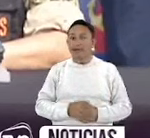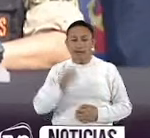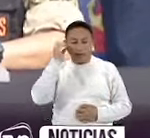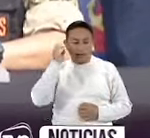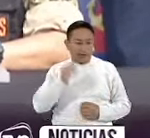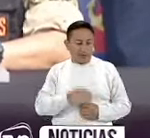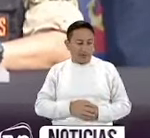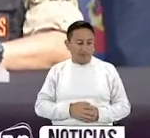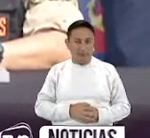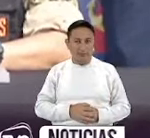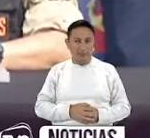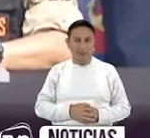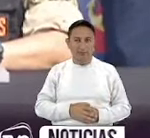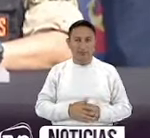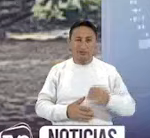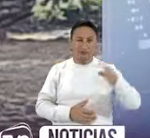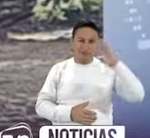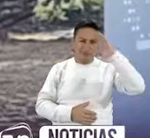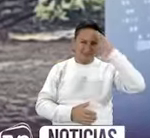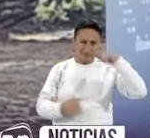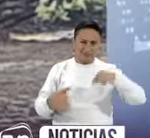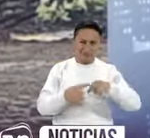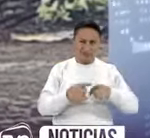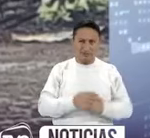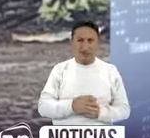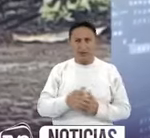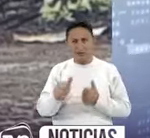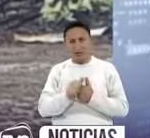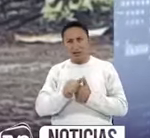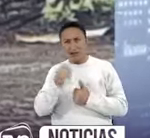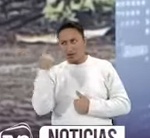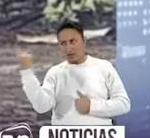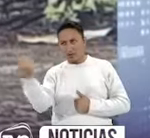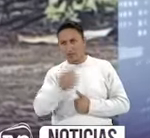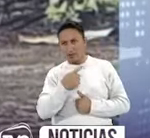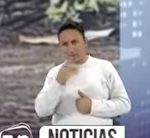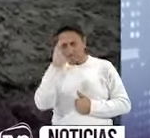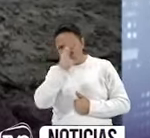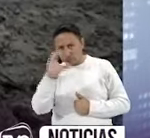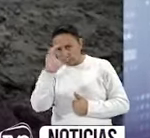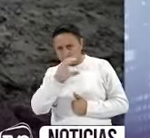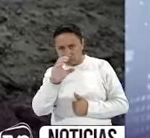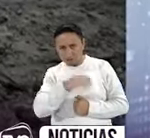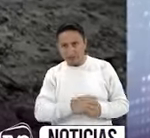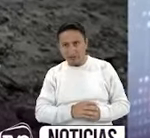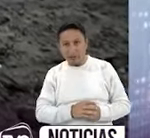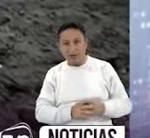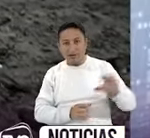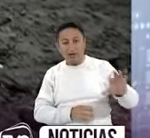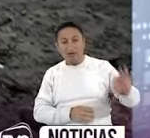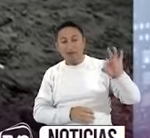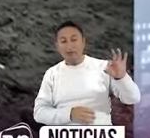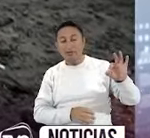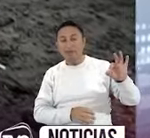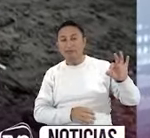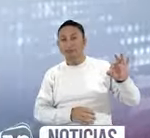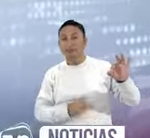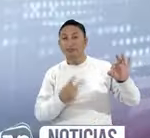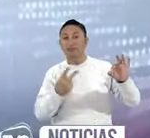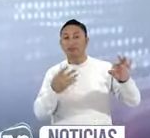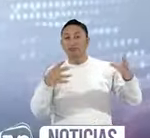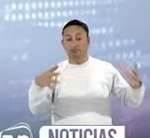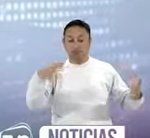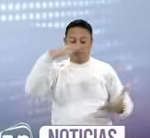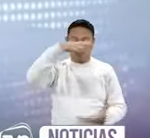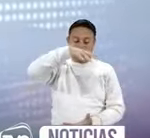breve inspección al borde, en las orillas del manglar, se encontraron estos bultos, saquillos,